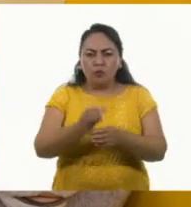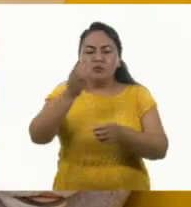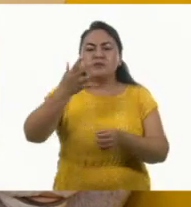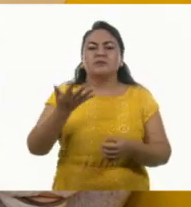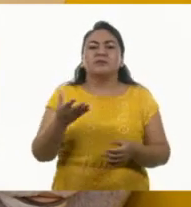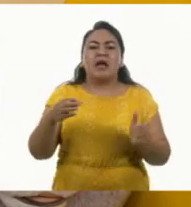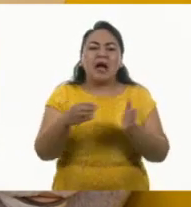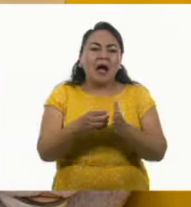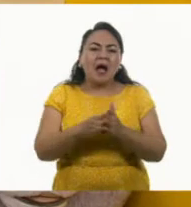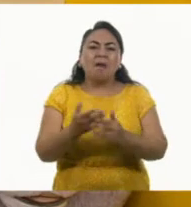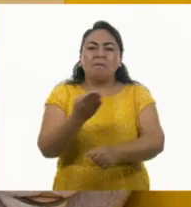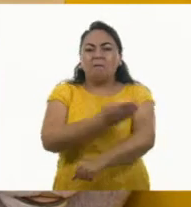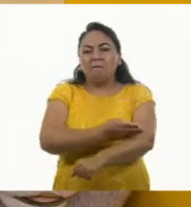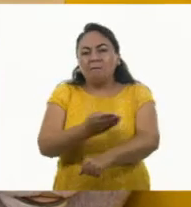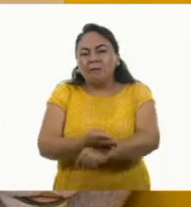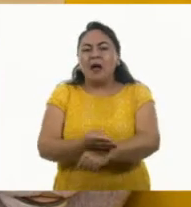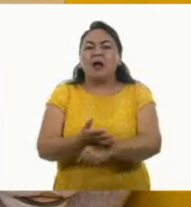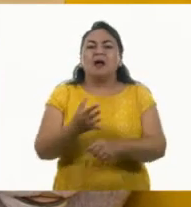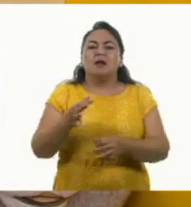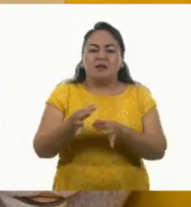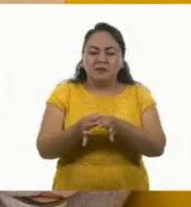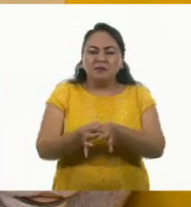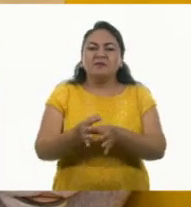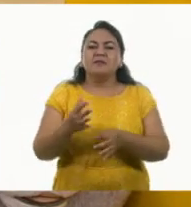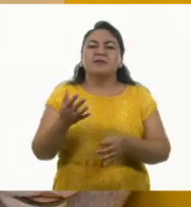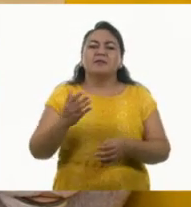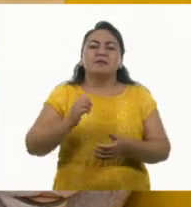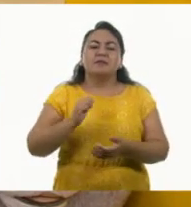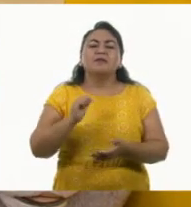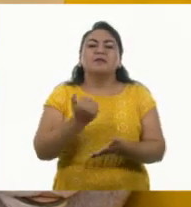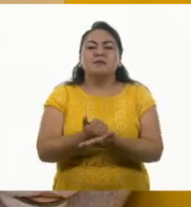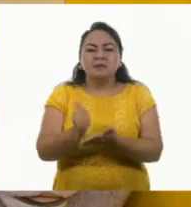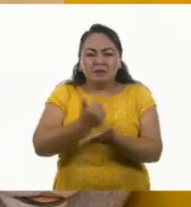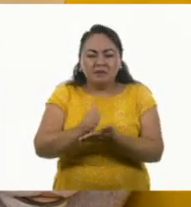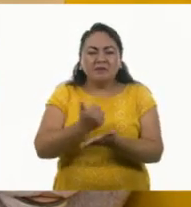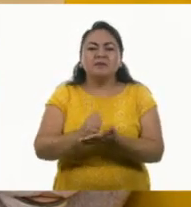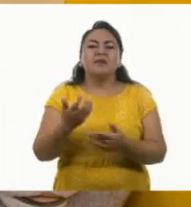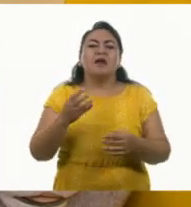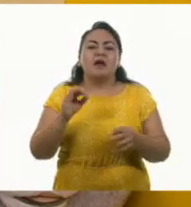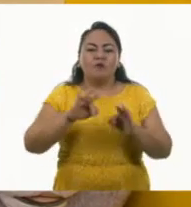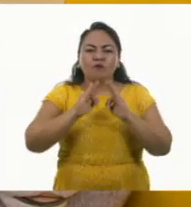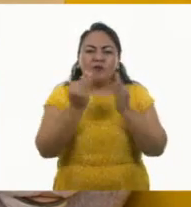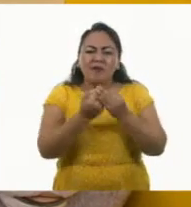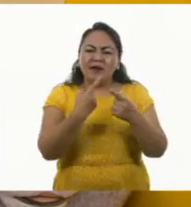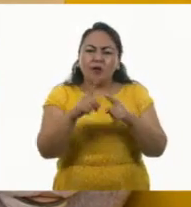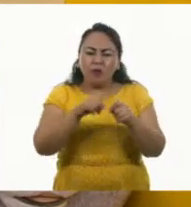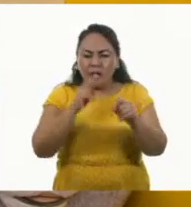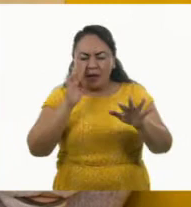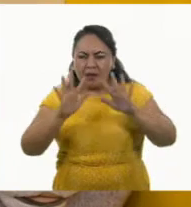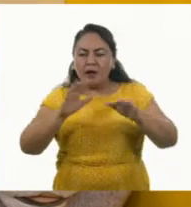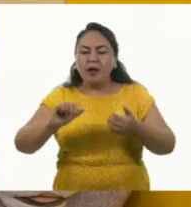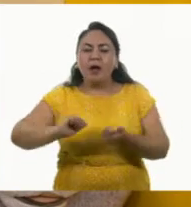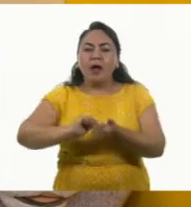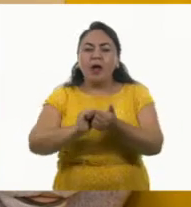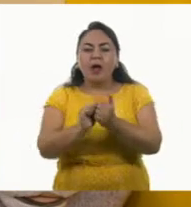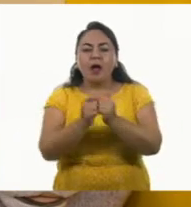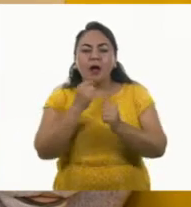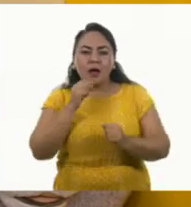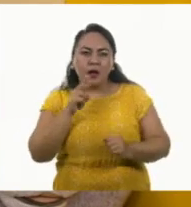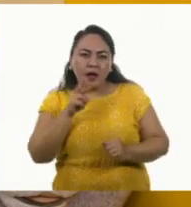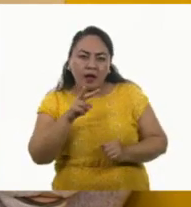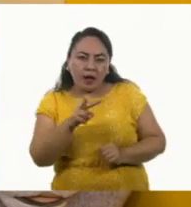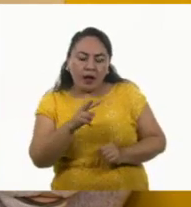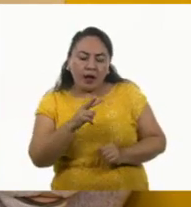cajas, palitos, cartones o botellas, por sus colores, texturas y formas simples, inspiran el juego en el que